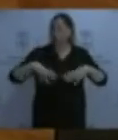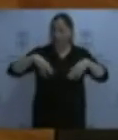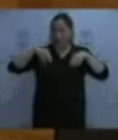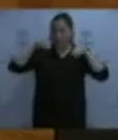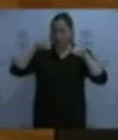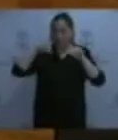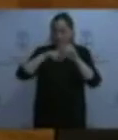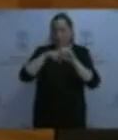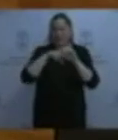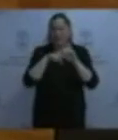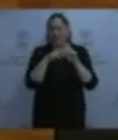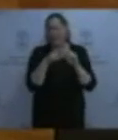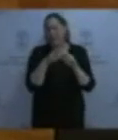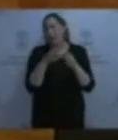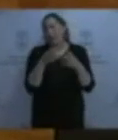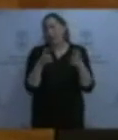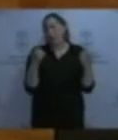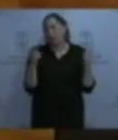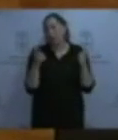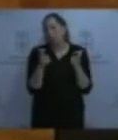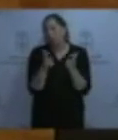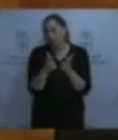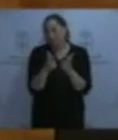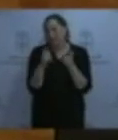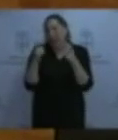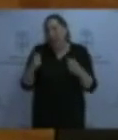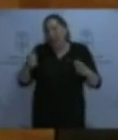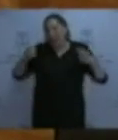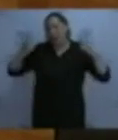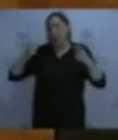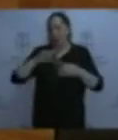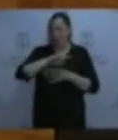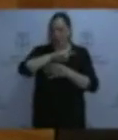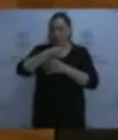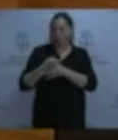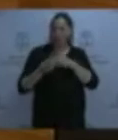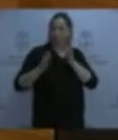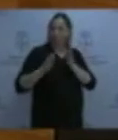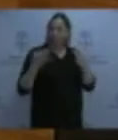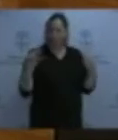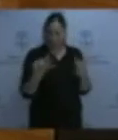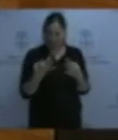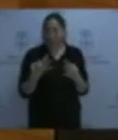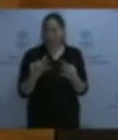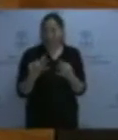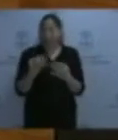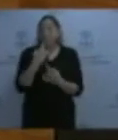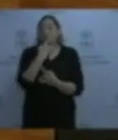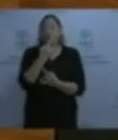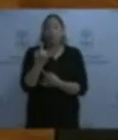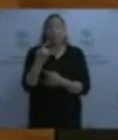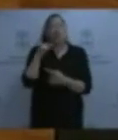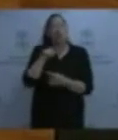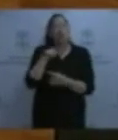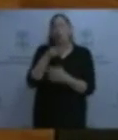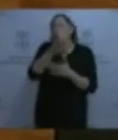esto suponéis un sobreesfuerzo especial. Pero como digo, esto solo era la tormenta,